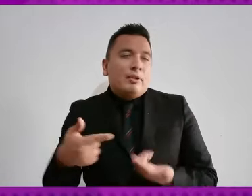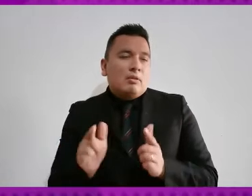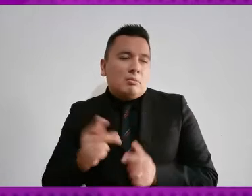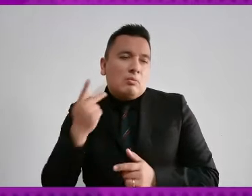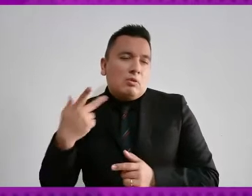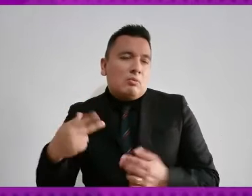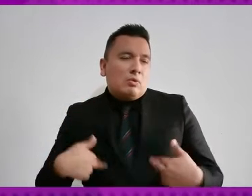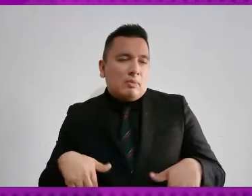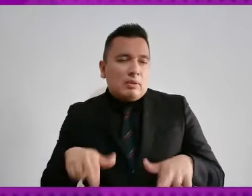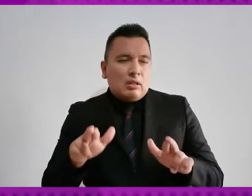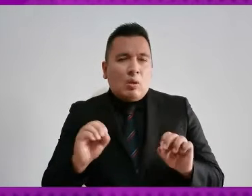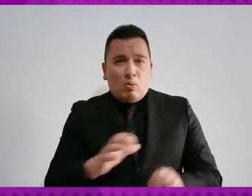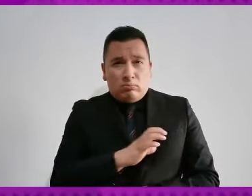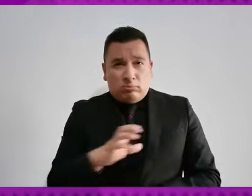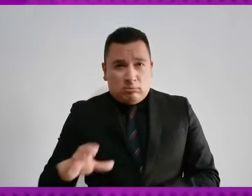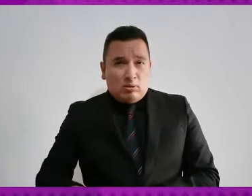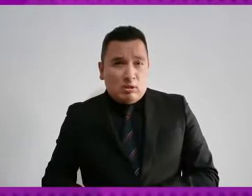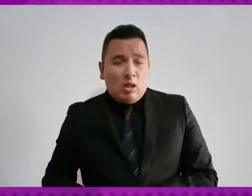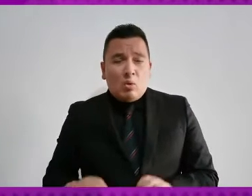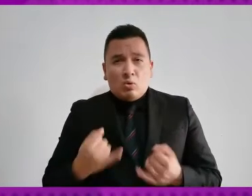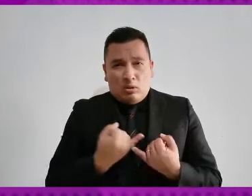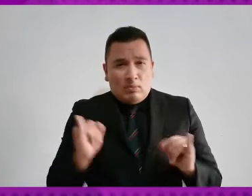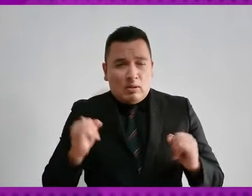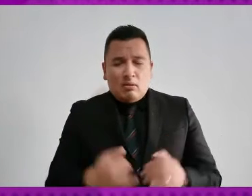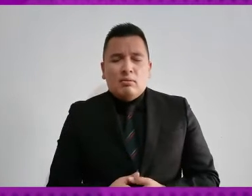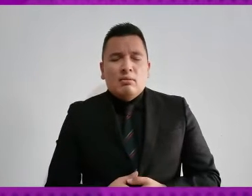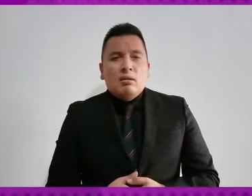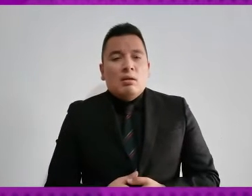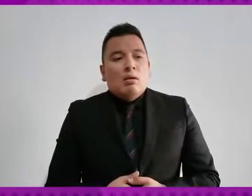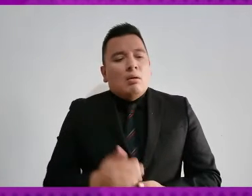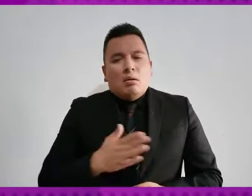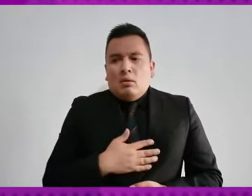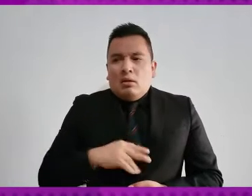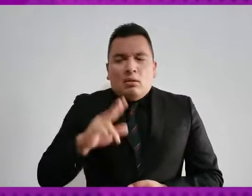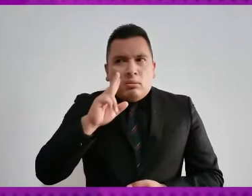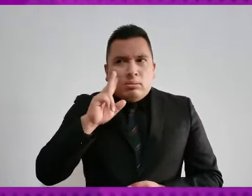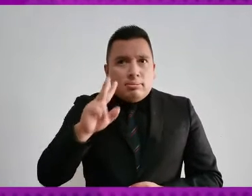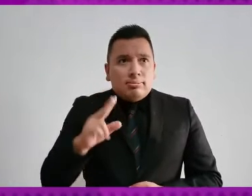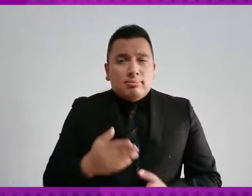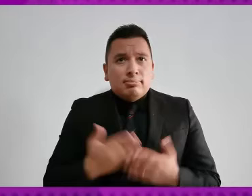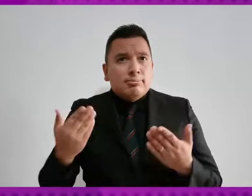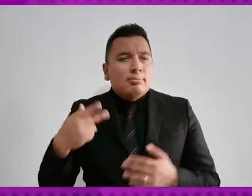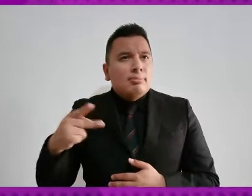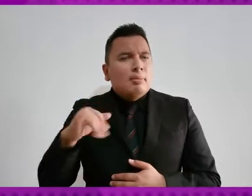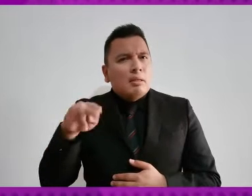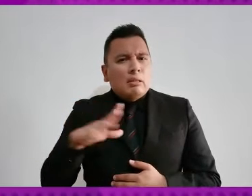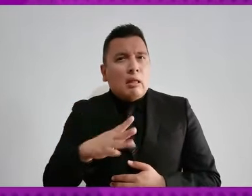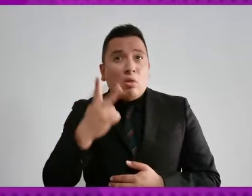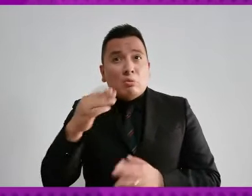los partidos políticos y las candidaturas independientes. Veo que el Instituto Nacional registró más de